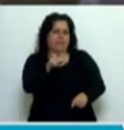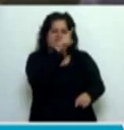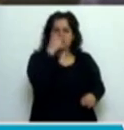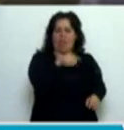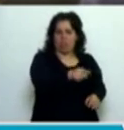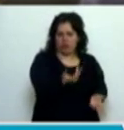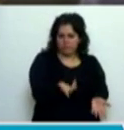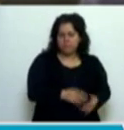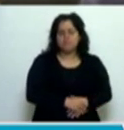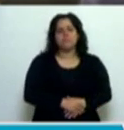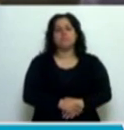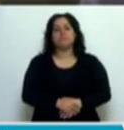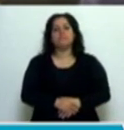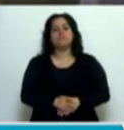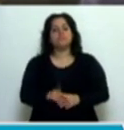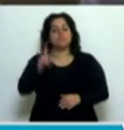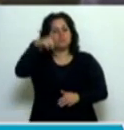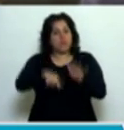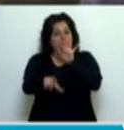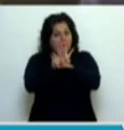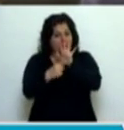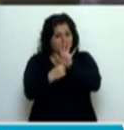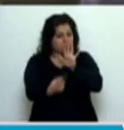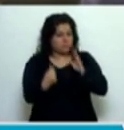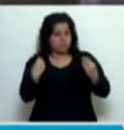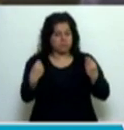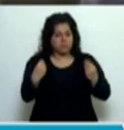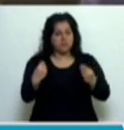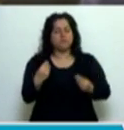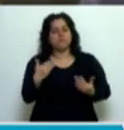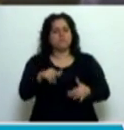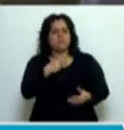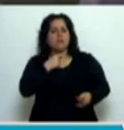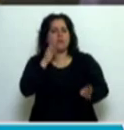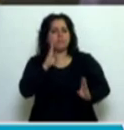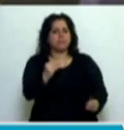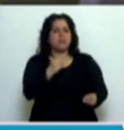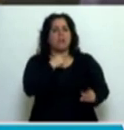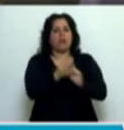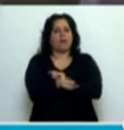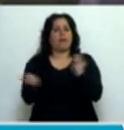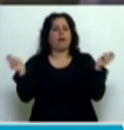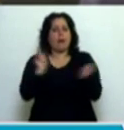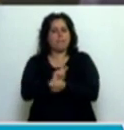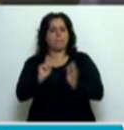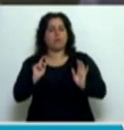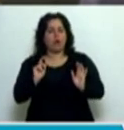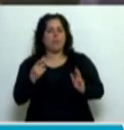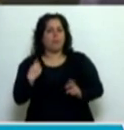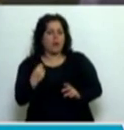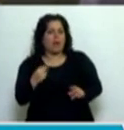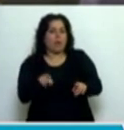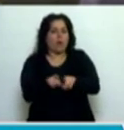El sentido de esta ley, conceptualmente, es precisamente cambiar ese escenario,